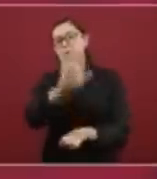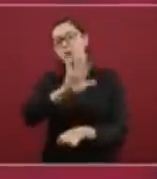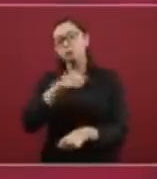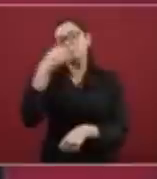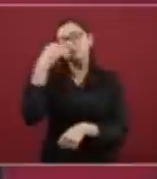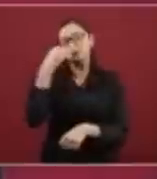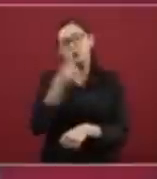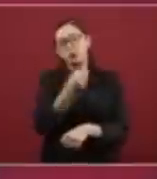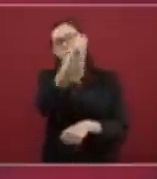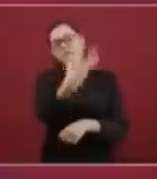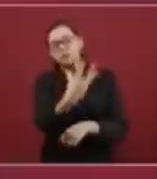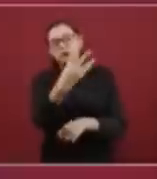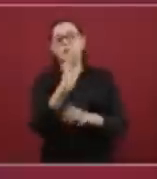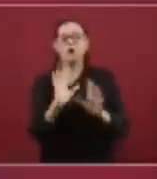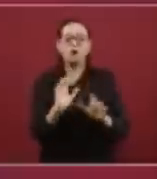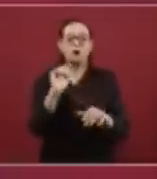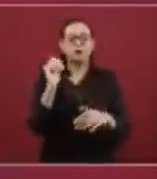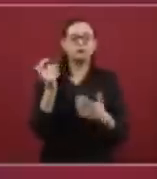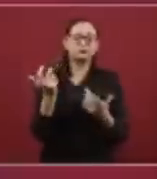porque si decimos lo más,